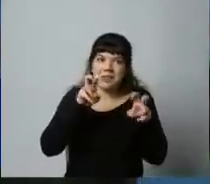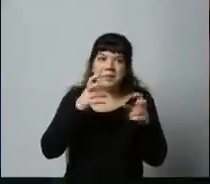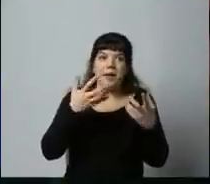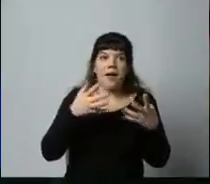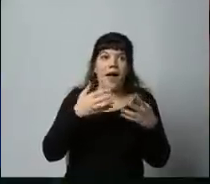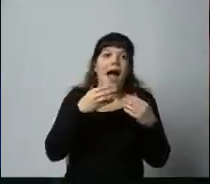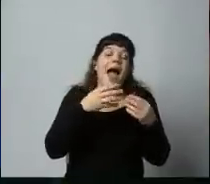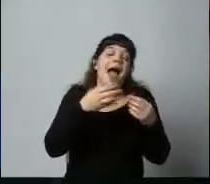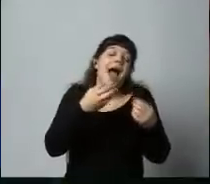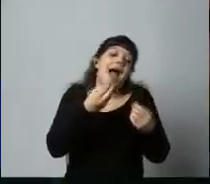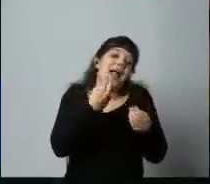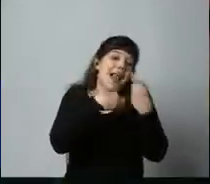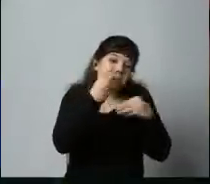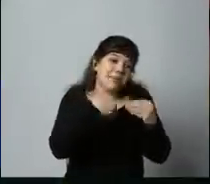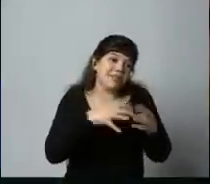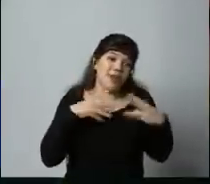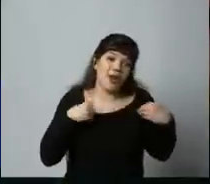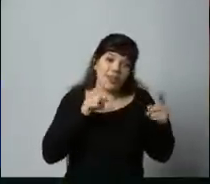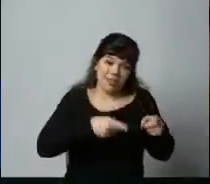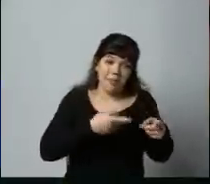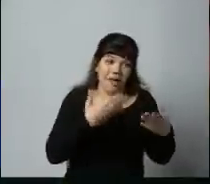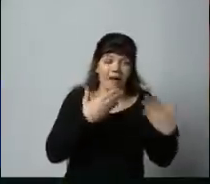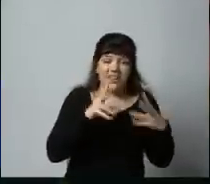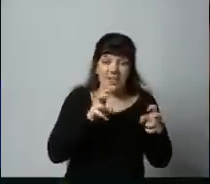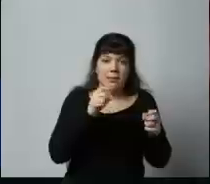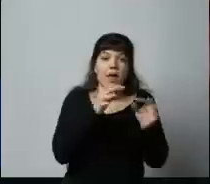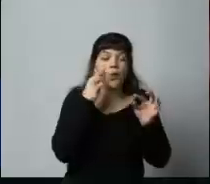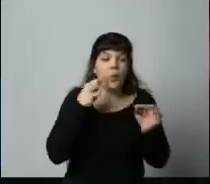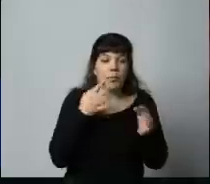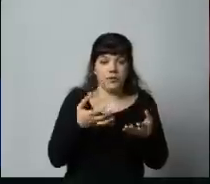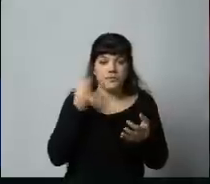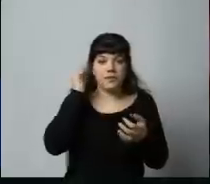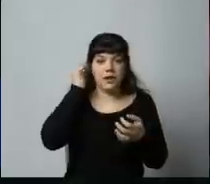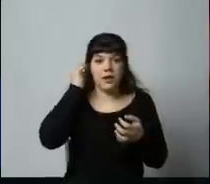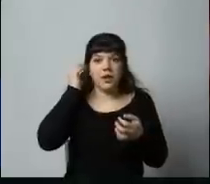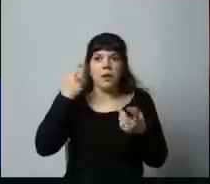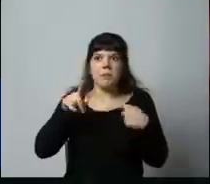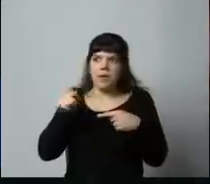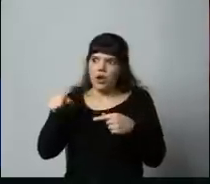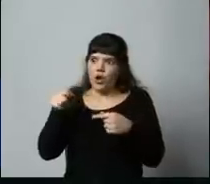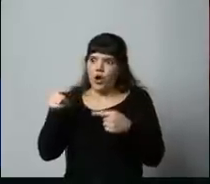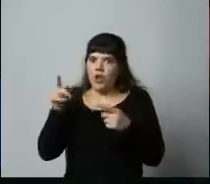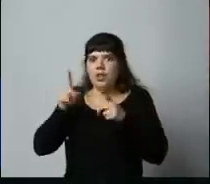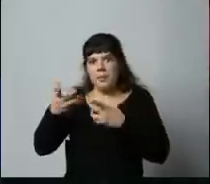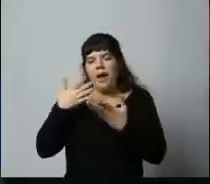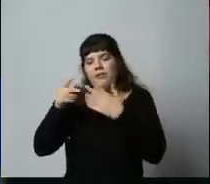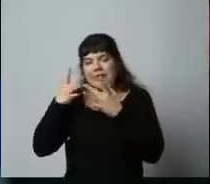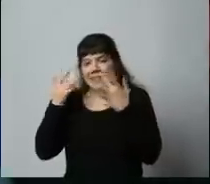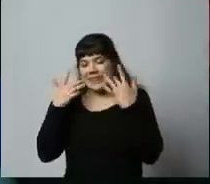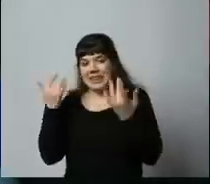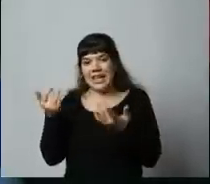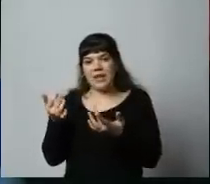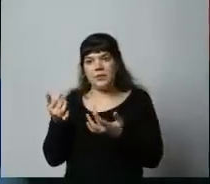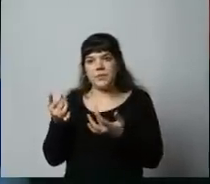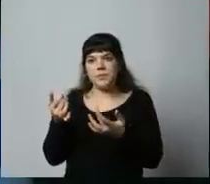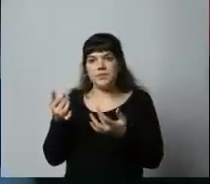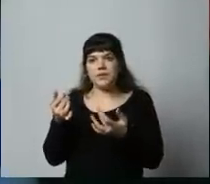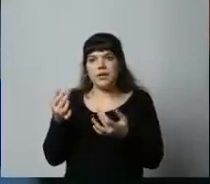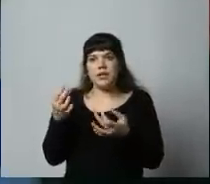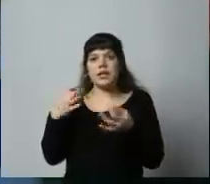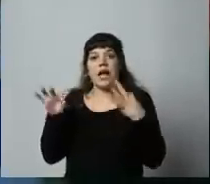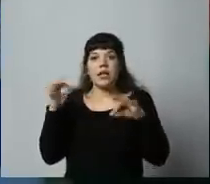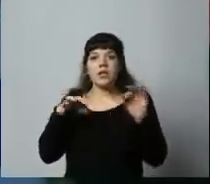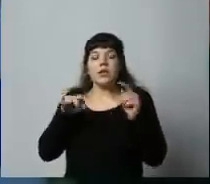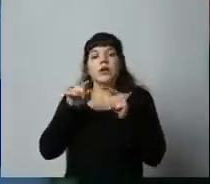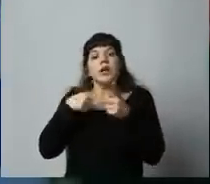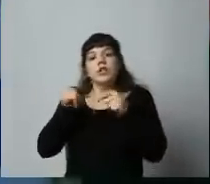escolar no pero diciendo bueno el galpón recibe 28 millones de pesos pero son cifras que los siguientes días